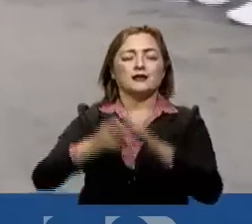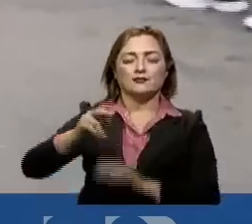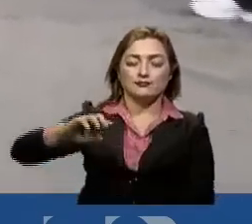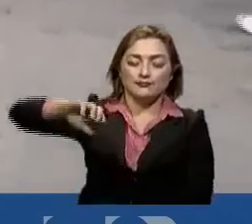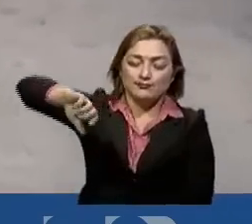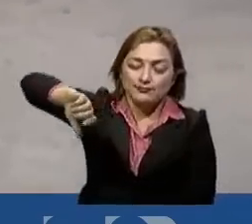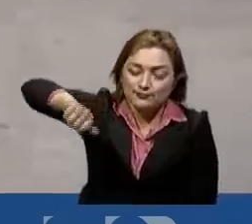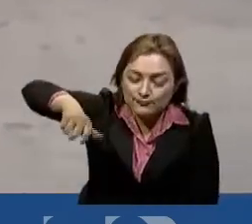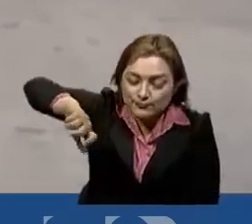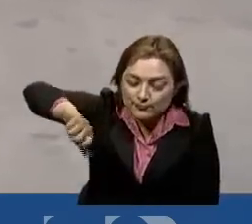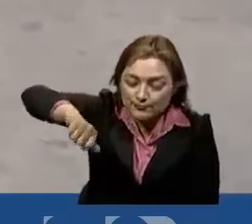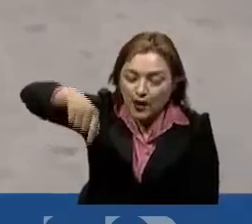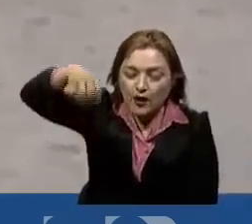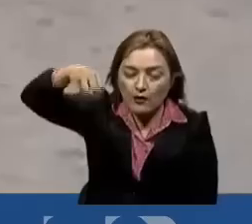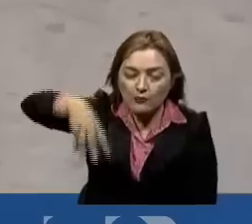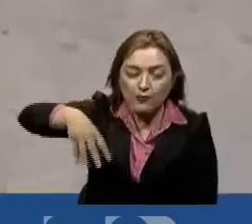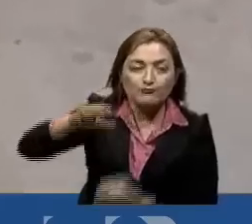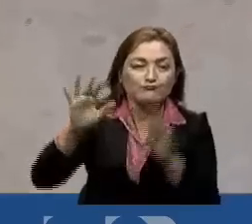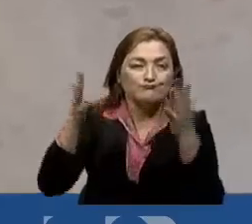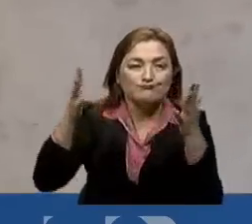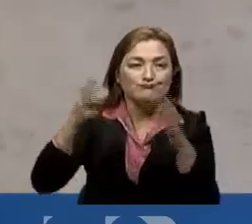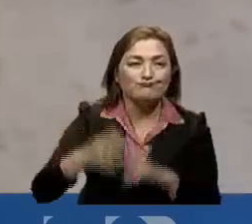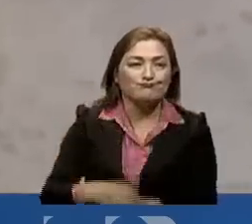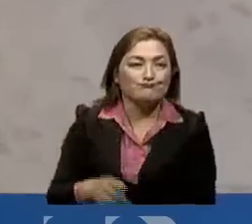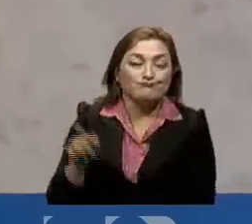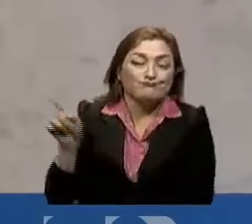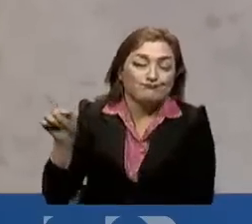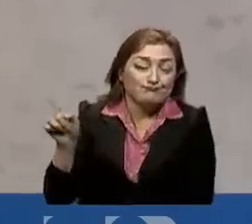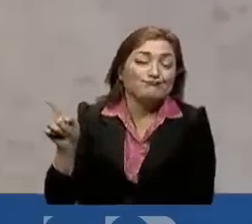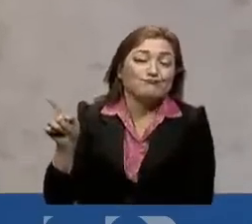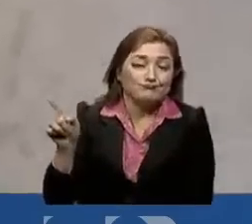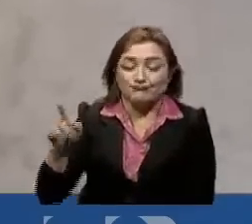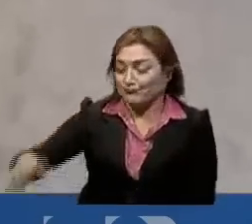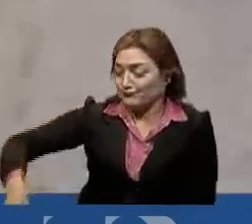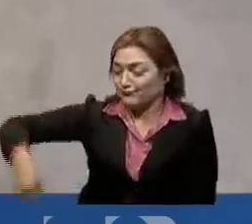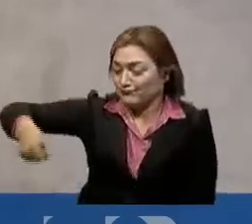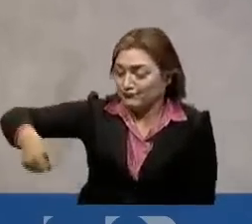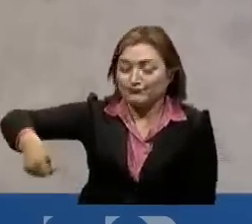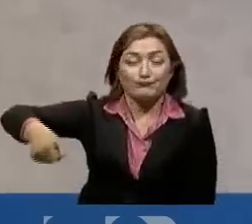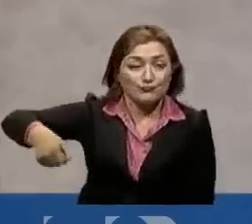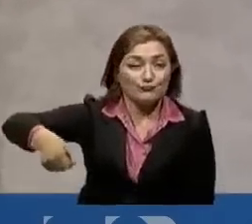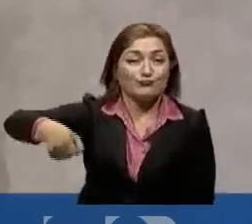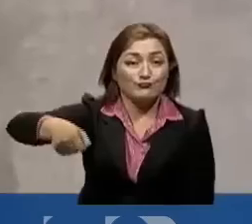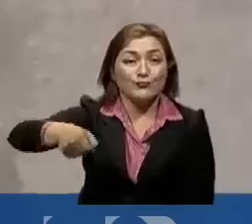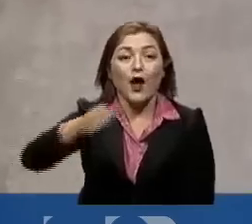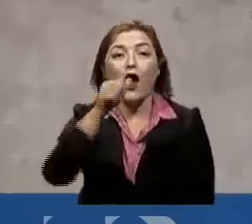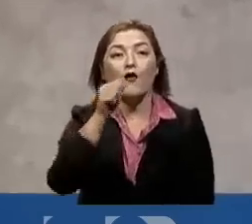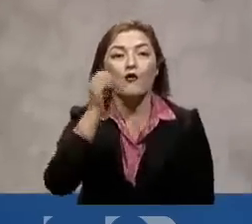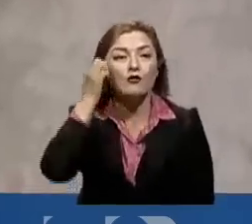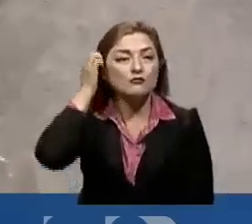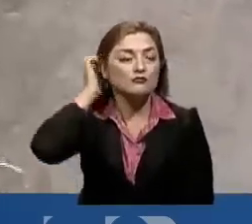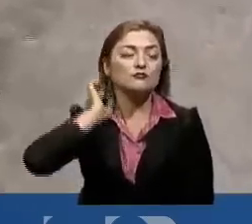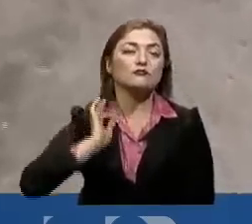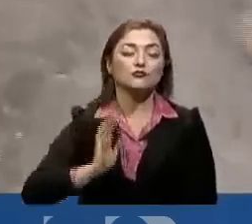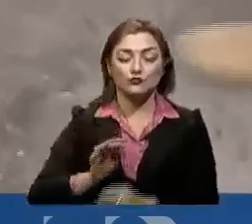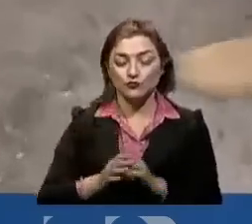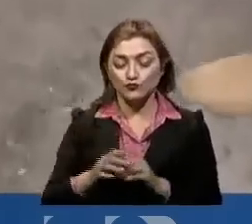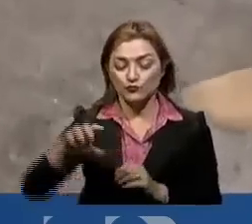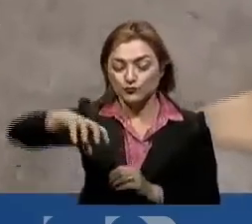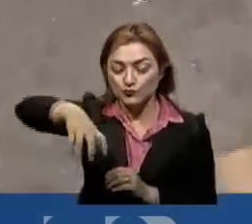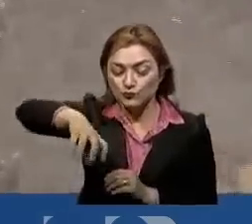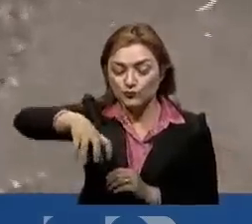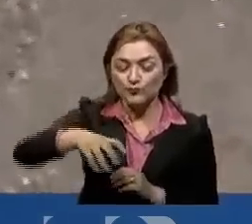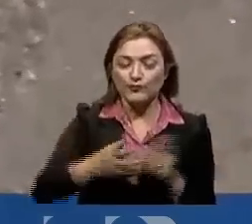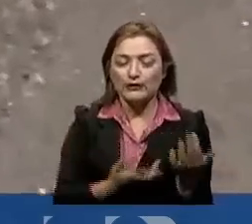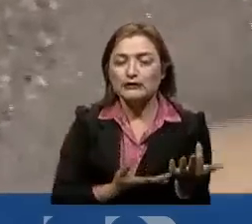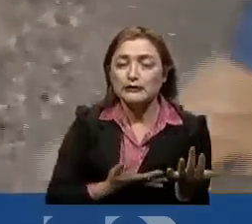Ustedes pueden observar, así es como pasan los vecinos con sus baldecitos de agua, con las mangueras, con las llaves abiertas, esperando